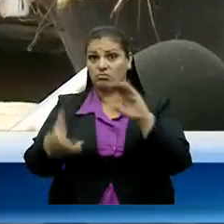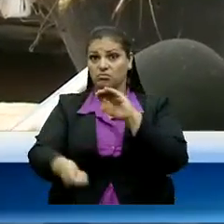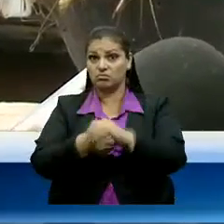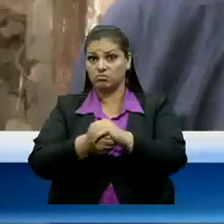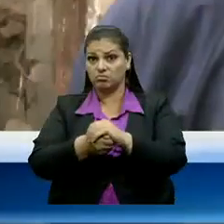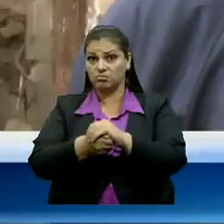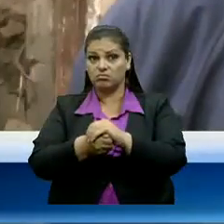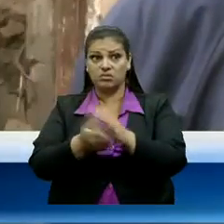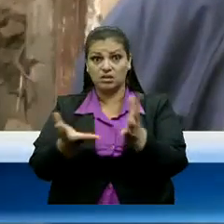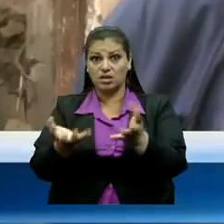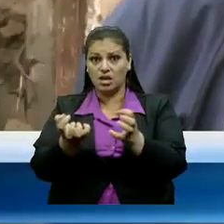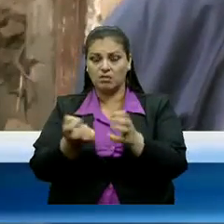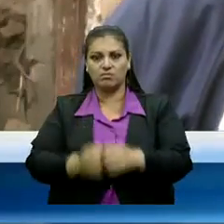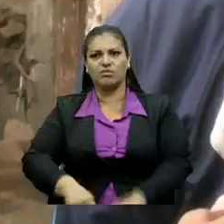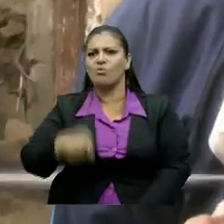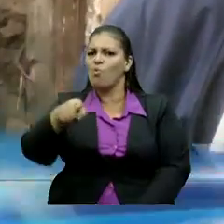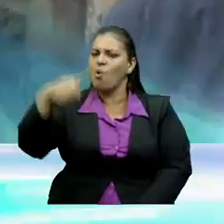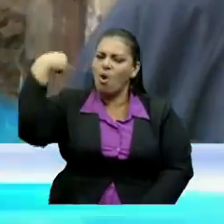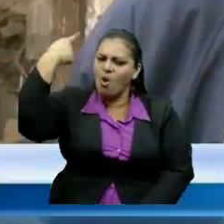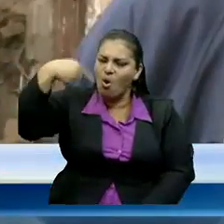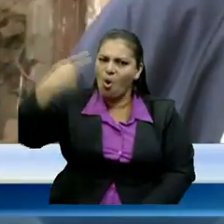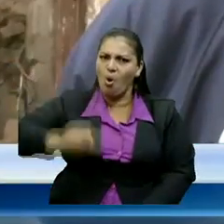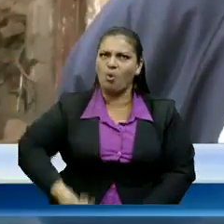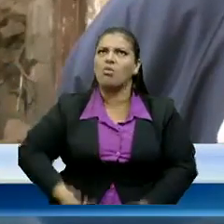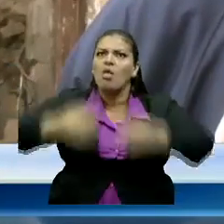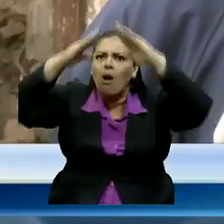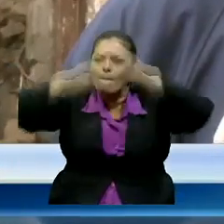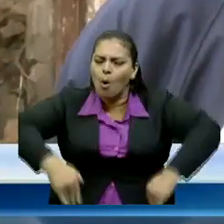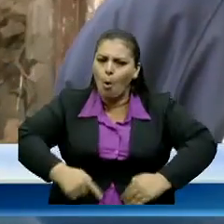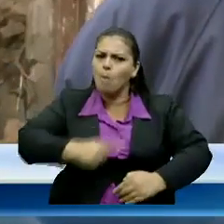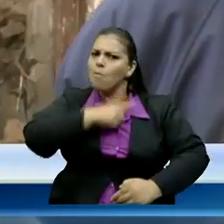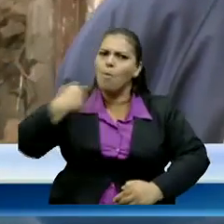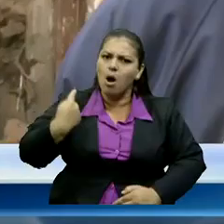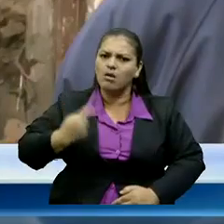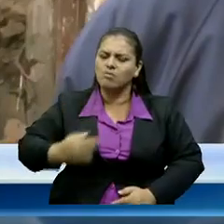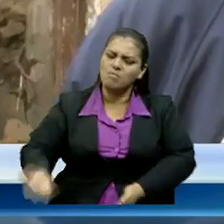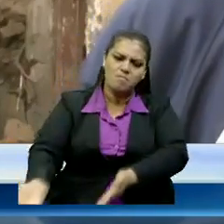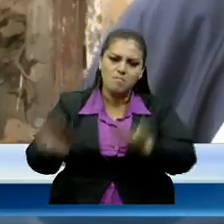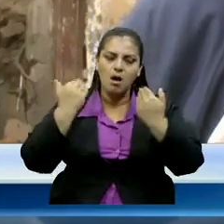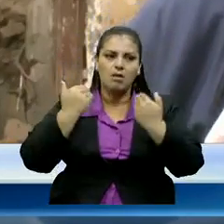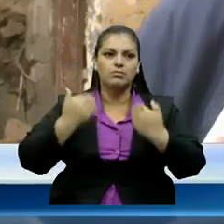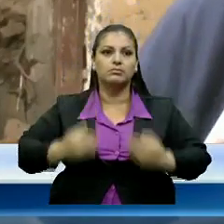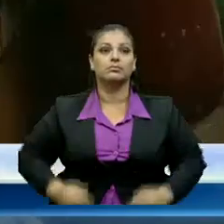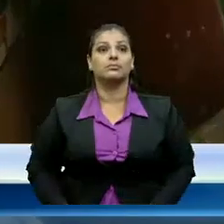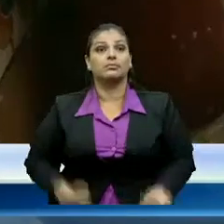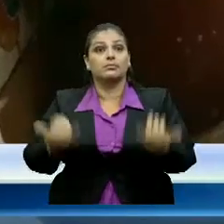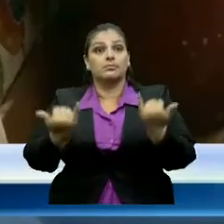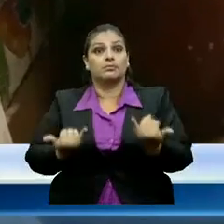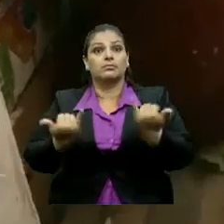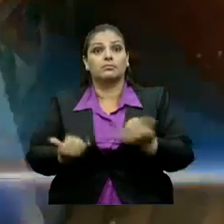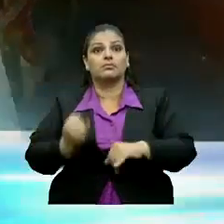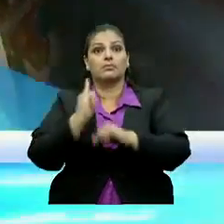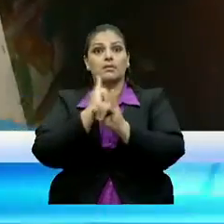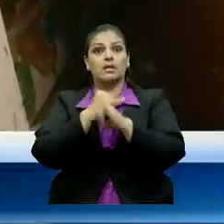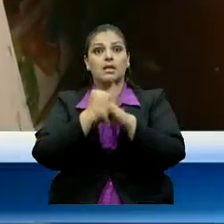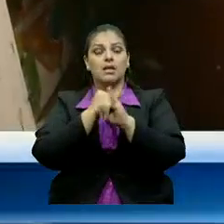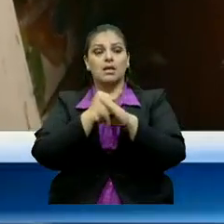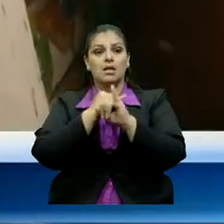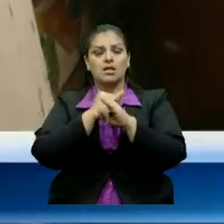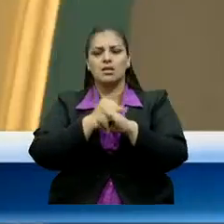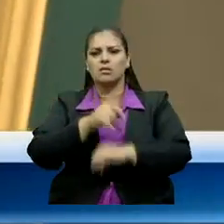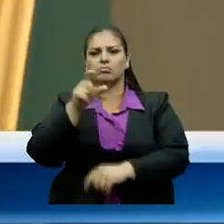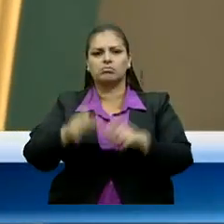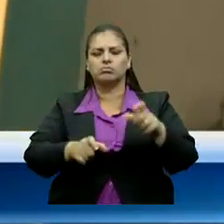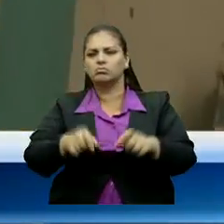morir. En estos casos, por ser patrimonial, ingresa el Instituto Metropolitano de Patrimonio. Ya están los ingenieros estructurales. Por seguridad, los ocupantes salieron.